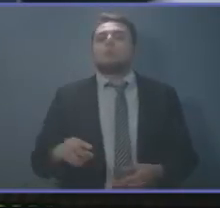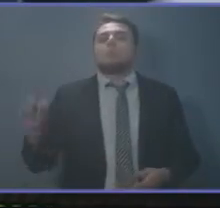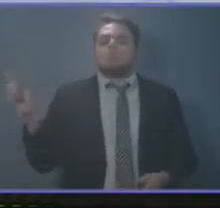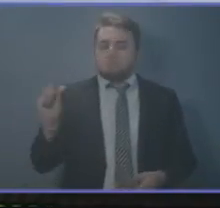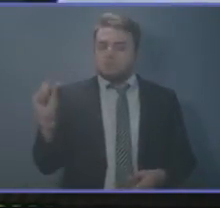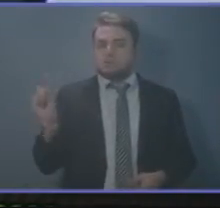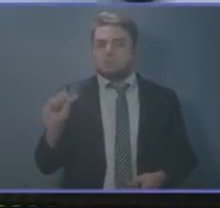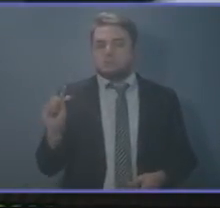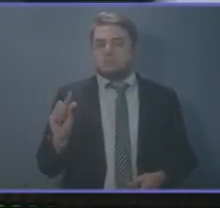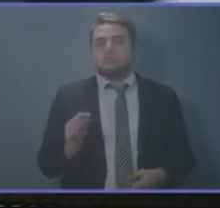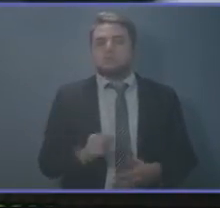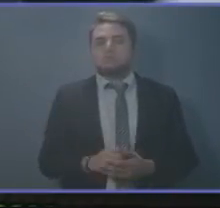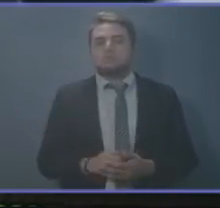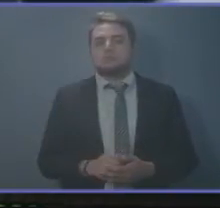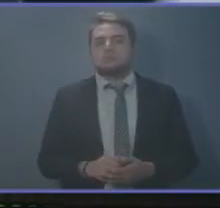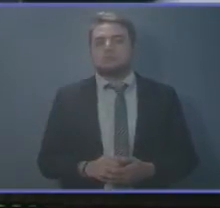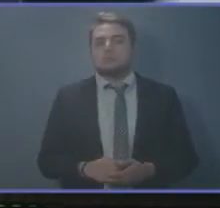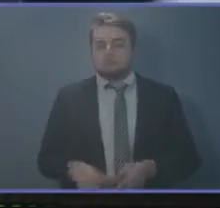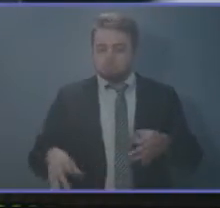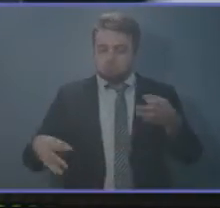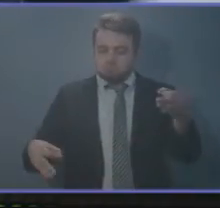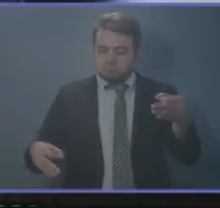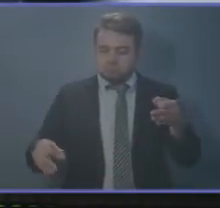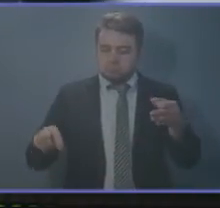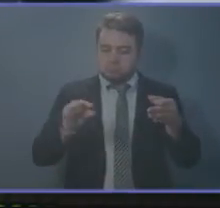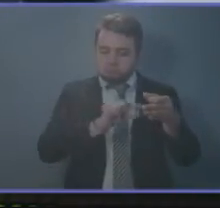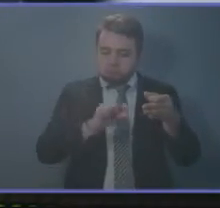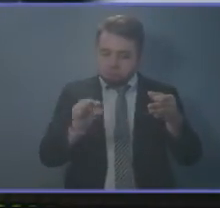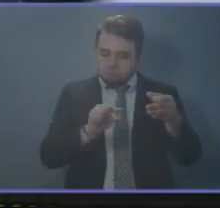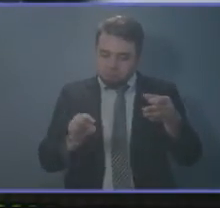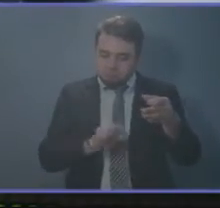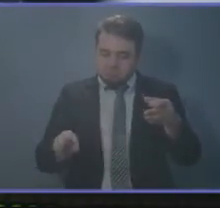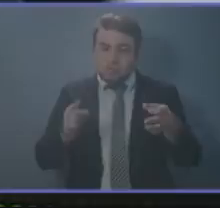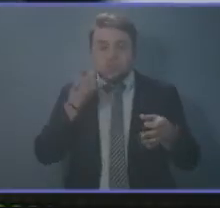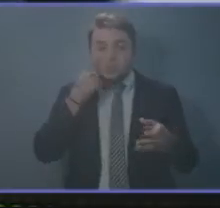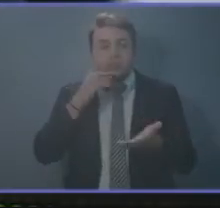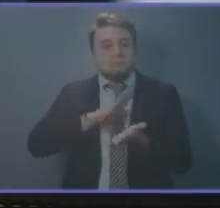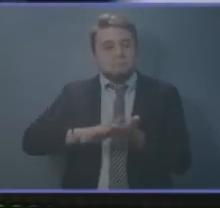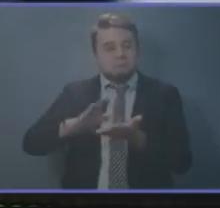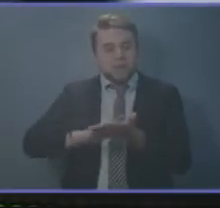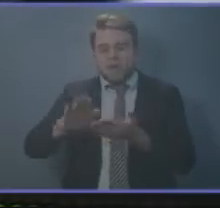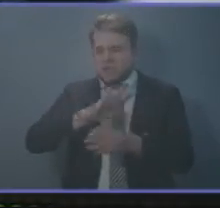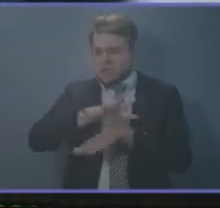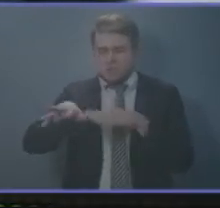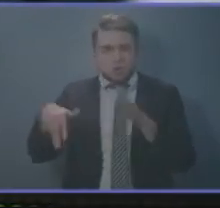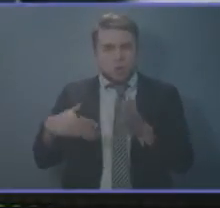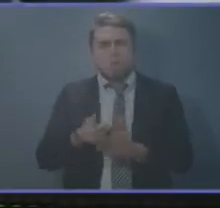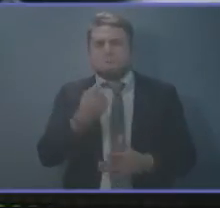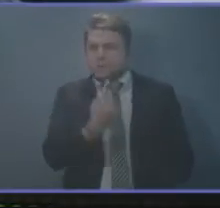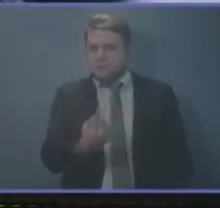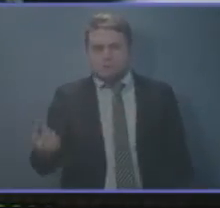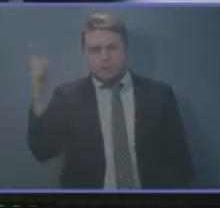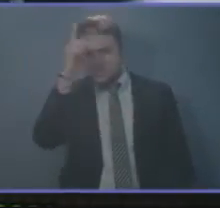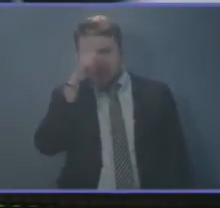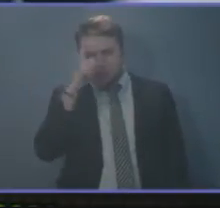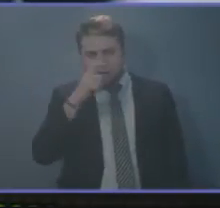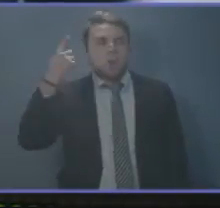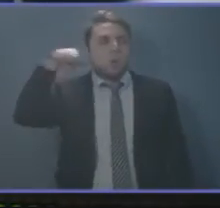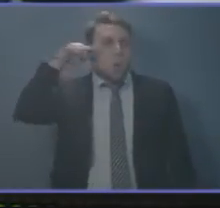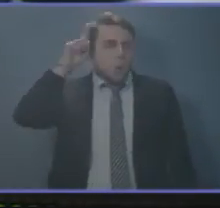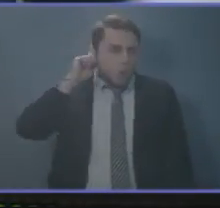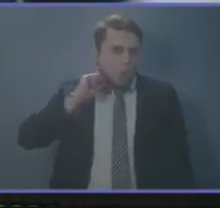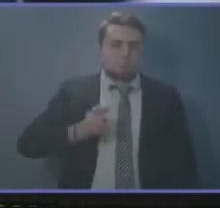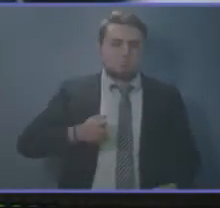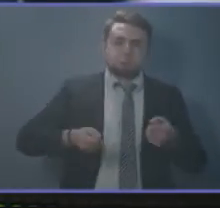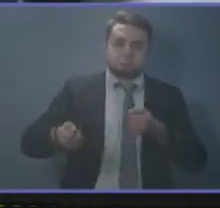demostraron las planillas donde le pagan a todos sus empleados, le pagan a todos, a los motoristas, cobradores, bueno,